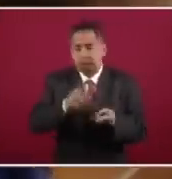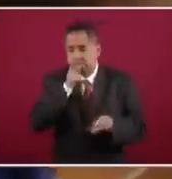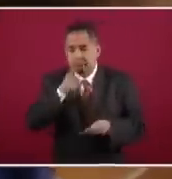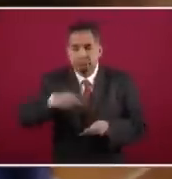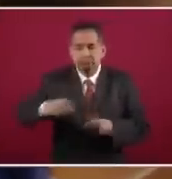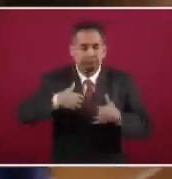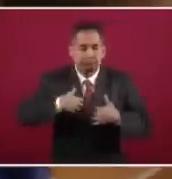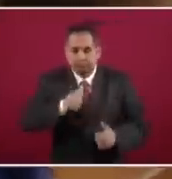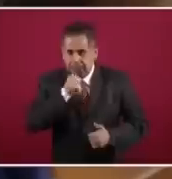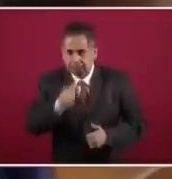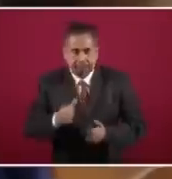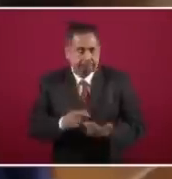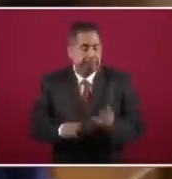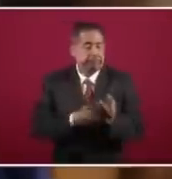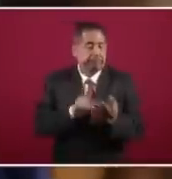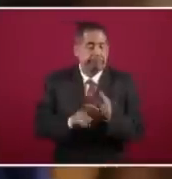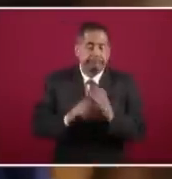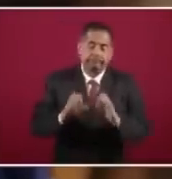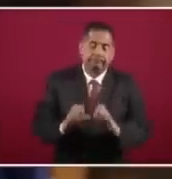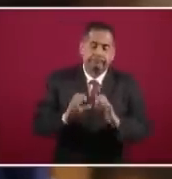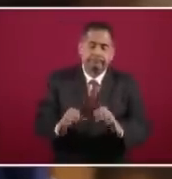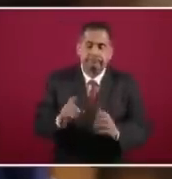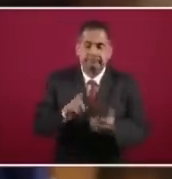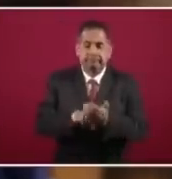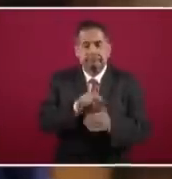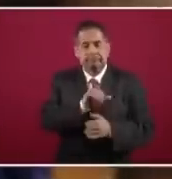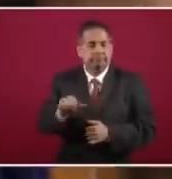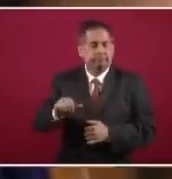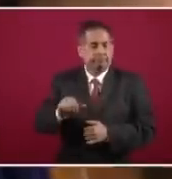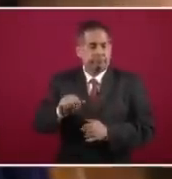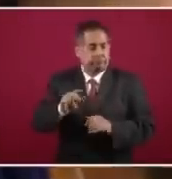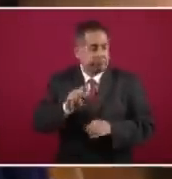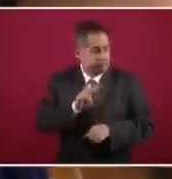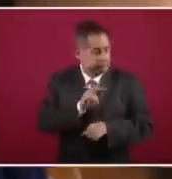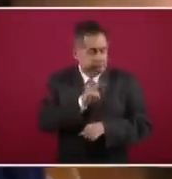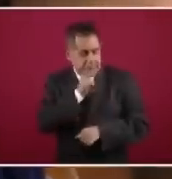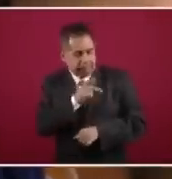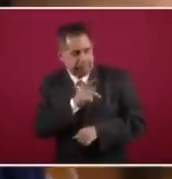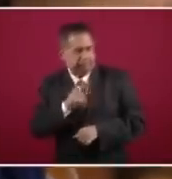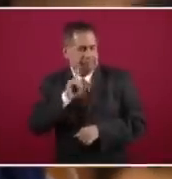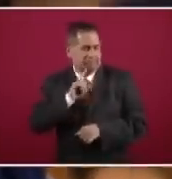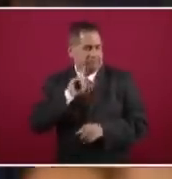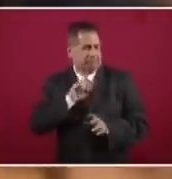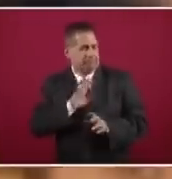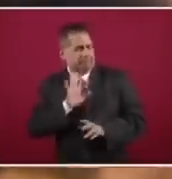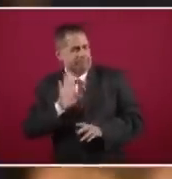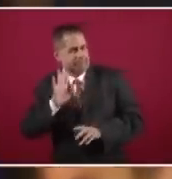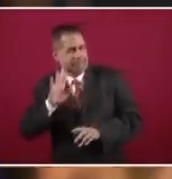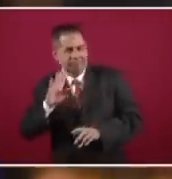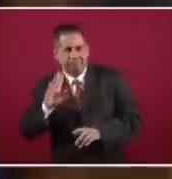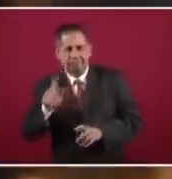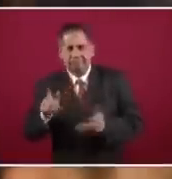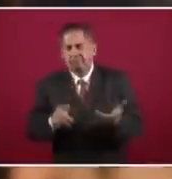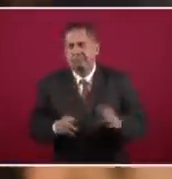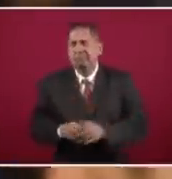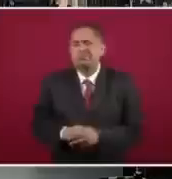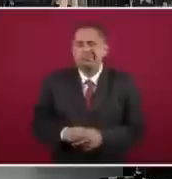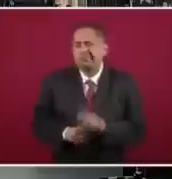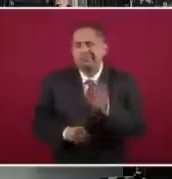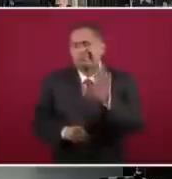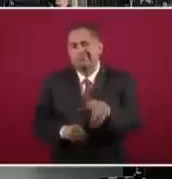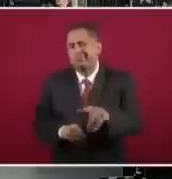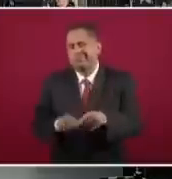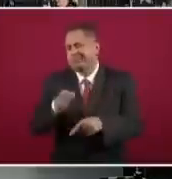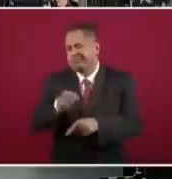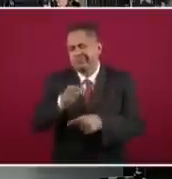los hijos y cuidar de los hijos es de afeminados. ¿Qué opinión le merece esto, señor presidente? Ya eso ya está